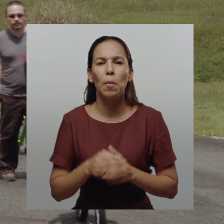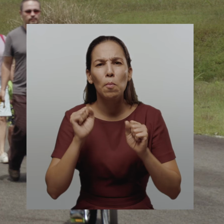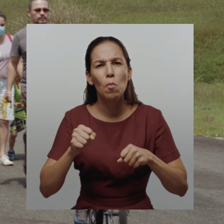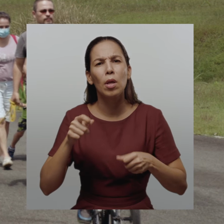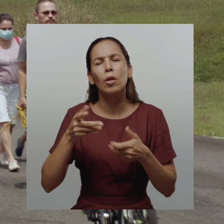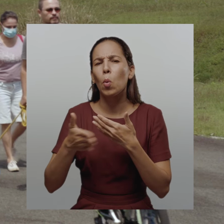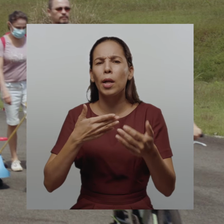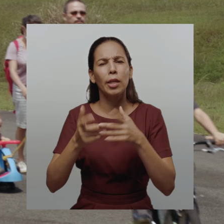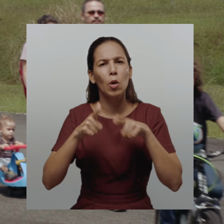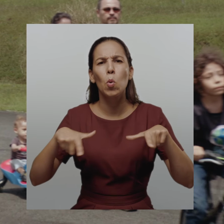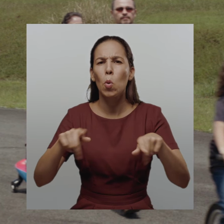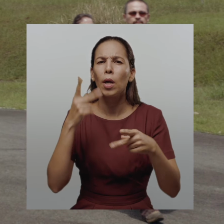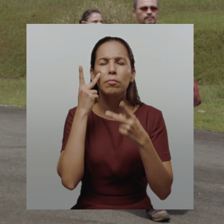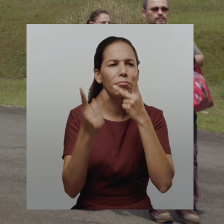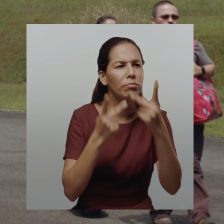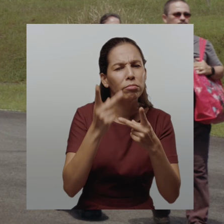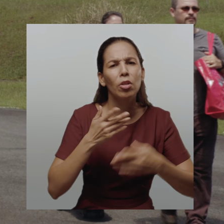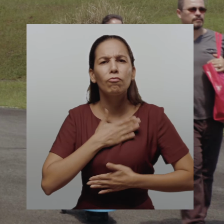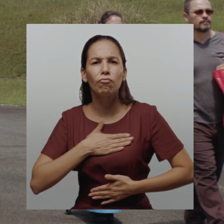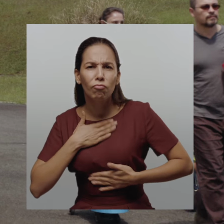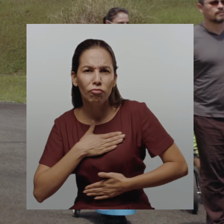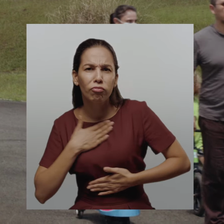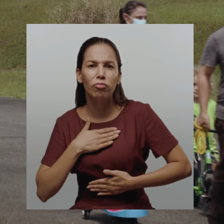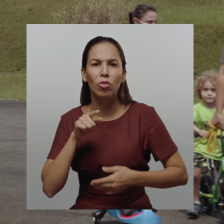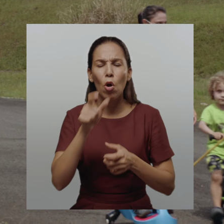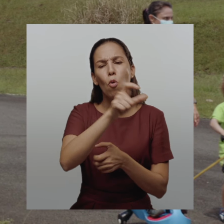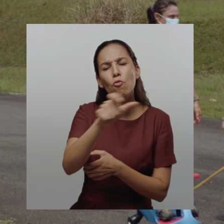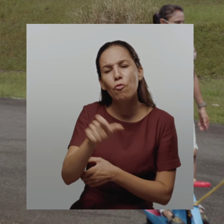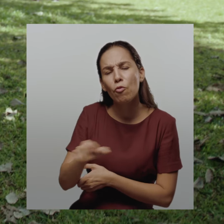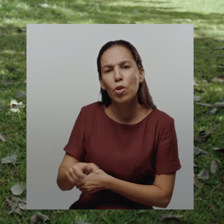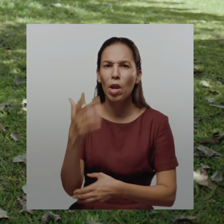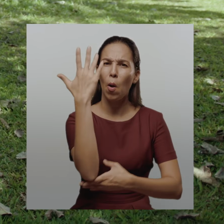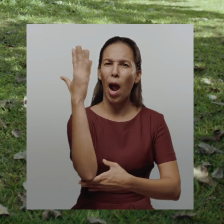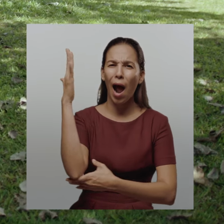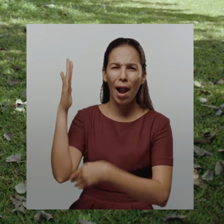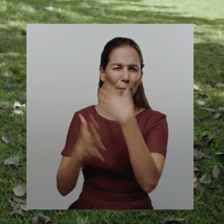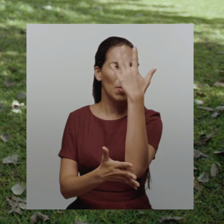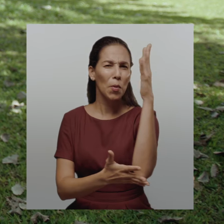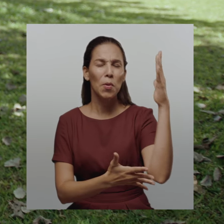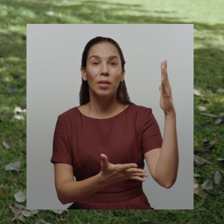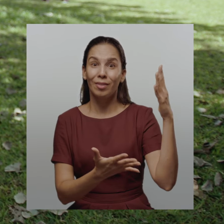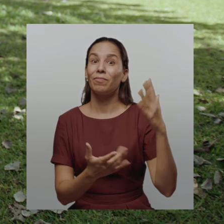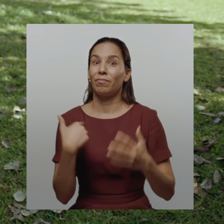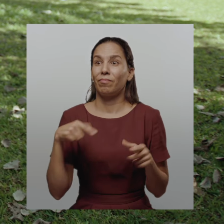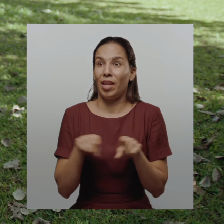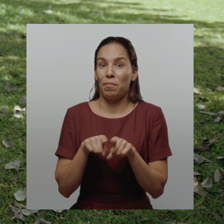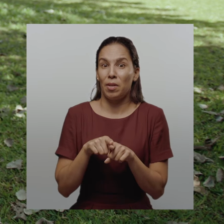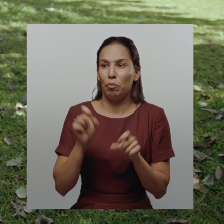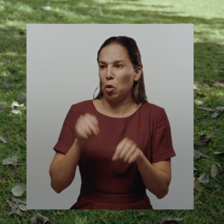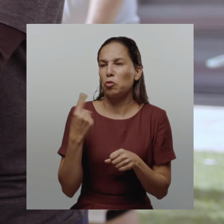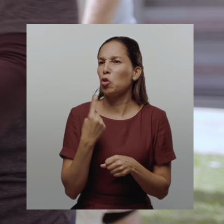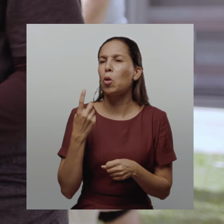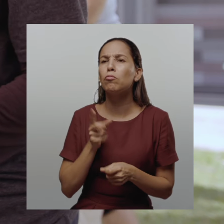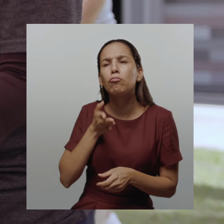muy amplio. Uno puede andar por cualquier lado, venir acá, recrearse. Hay un río, hay muchos árboles. Y